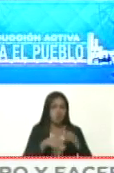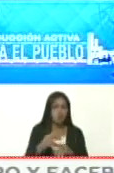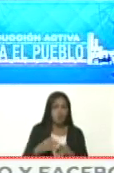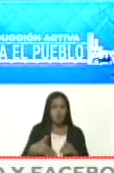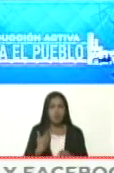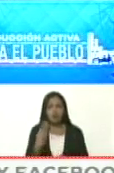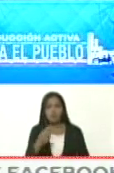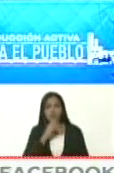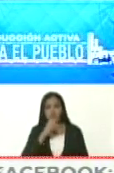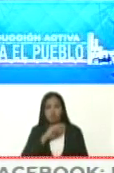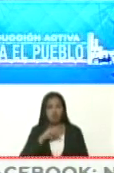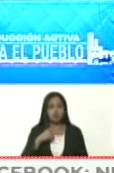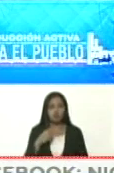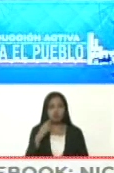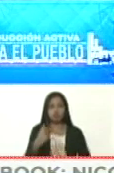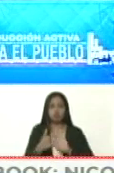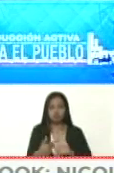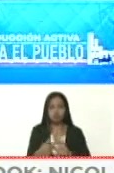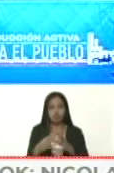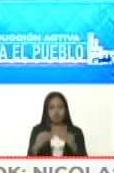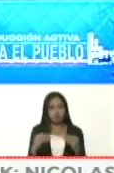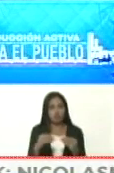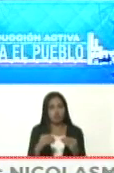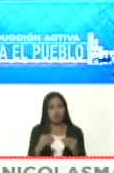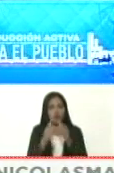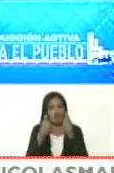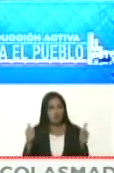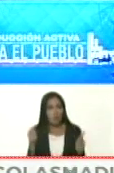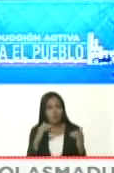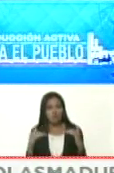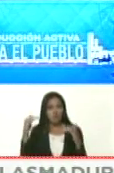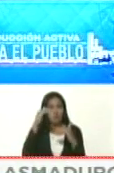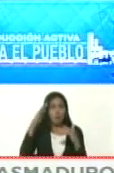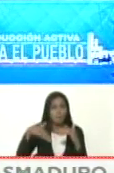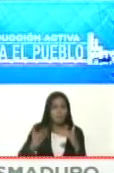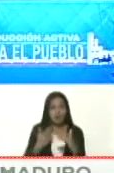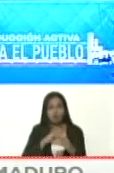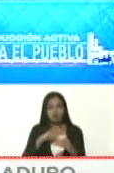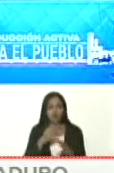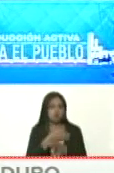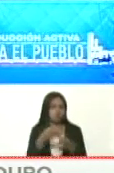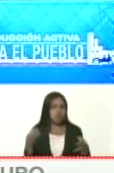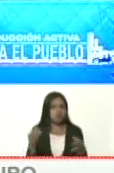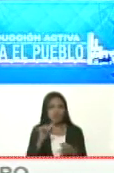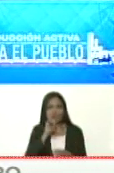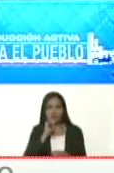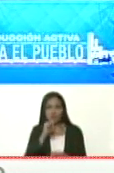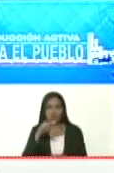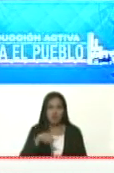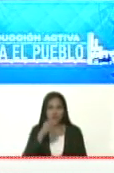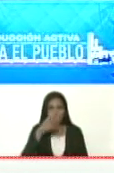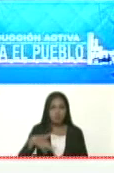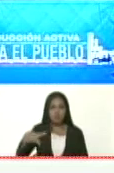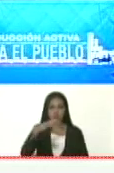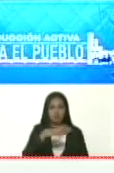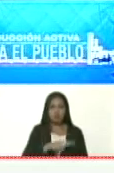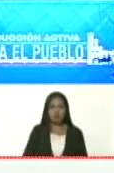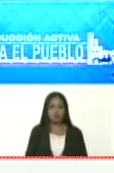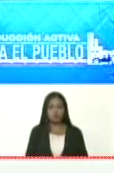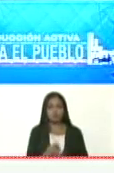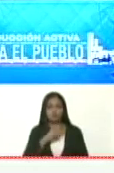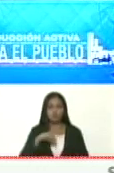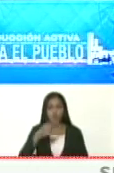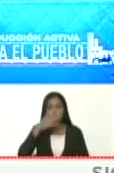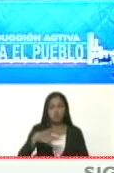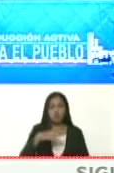cada dificultad que se enfrente, de cada obstáculo que se supere y de cada éxito, para informárselo a nuestro pueblo y que nuestro pueblo